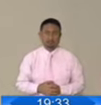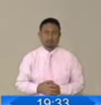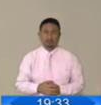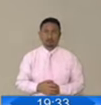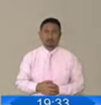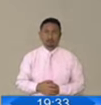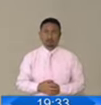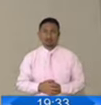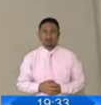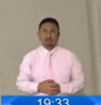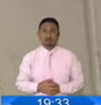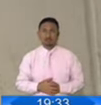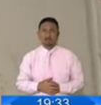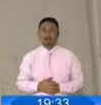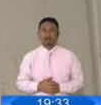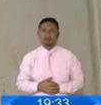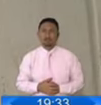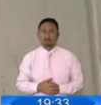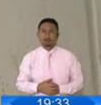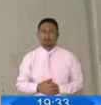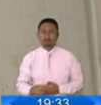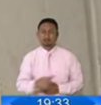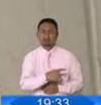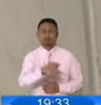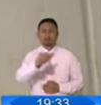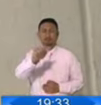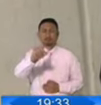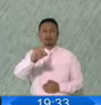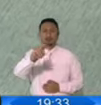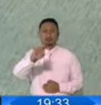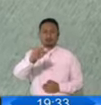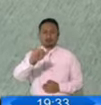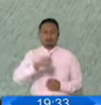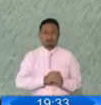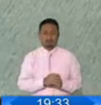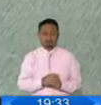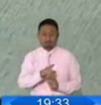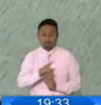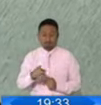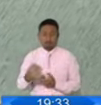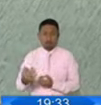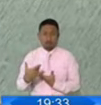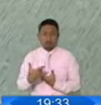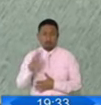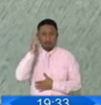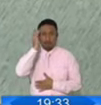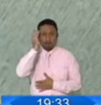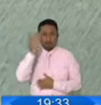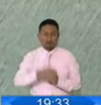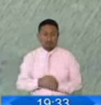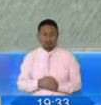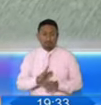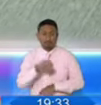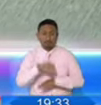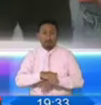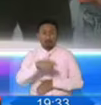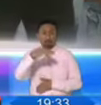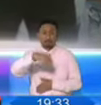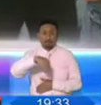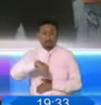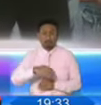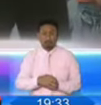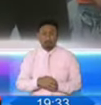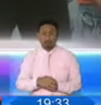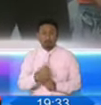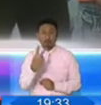La llamaremos Adriana para proteger su identidad. Ella nos cuenta cómo la angustia y la desesperación la atacaron la tarde de este miércoles,